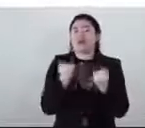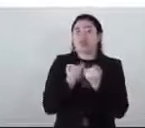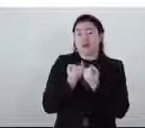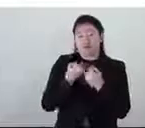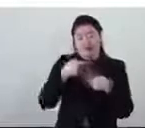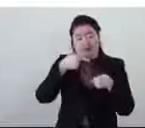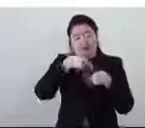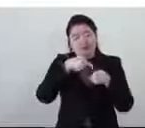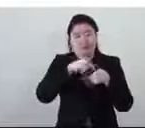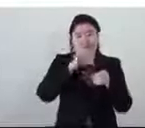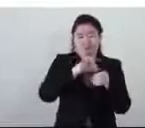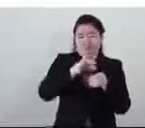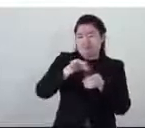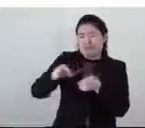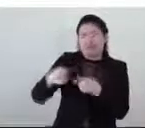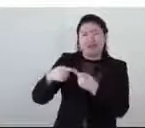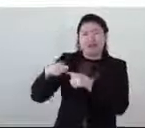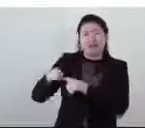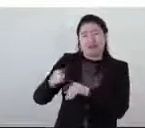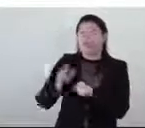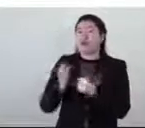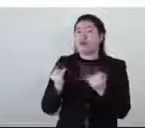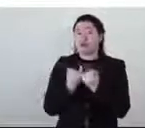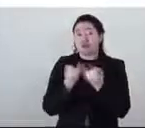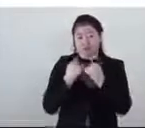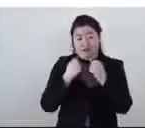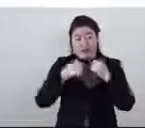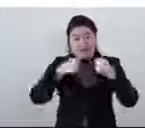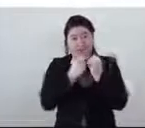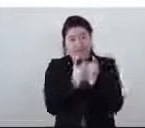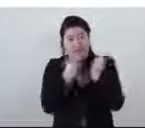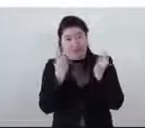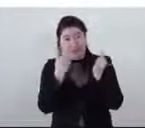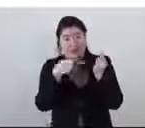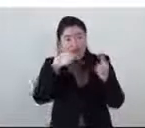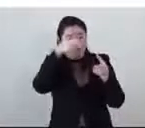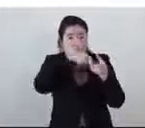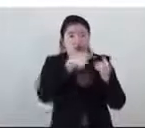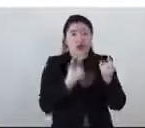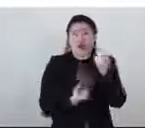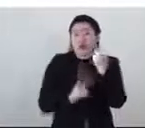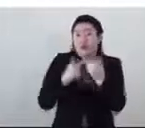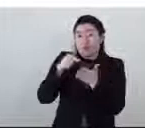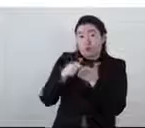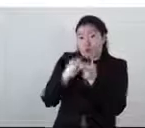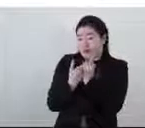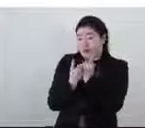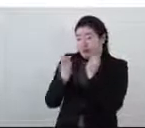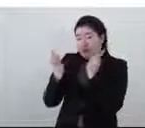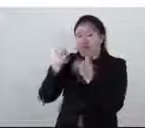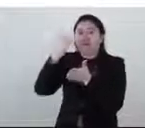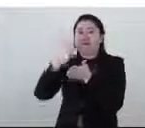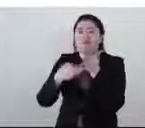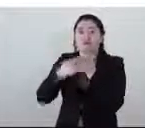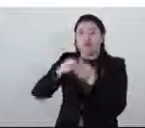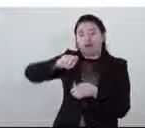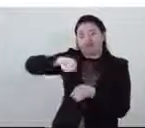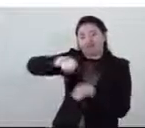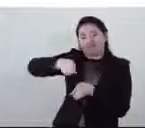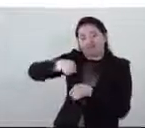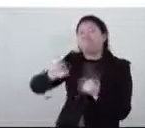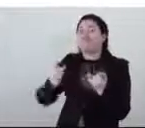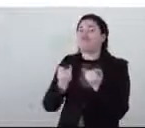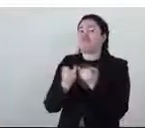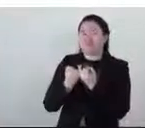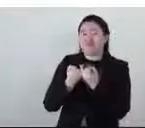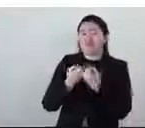porosidad y falta de fusión en la unión perno-trave, falta de pernos Nelson en las traves que conforman el conjunto del puente, diferentes